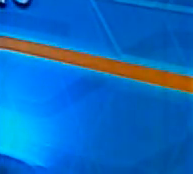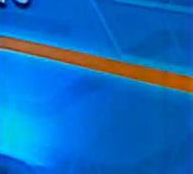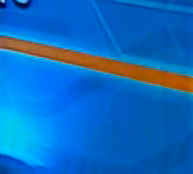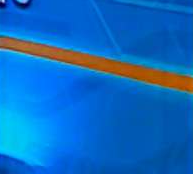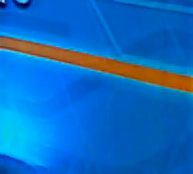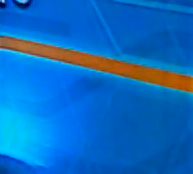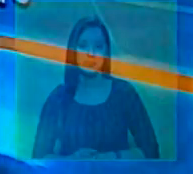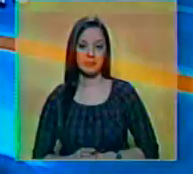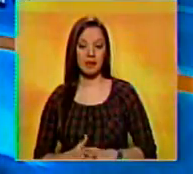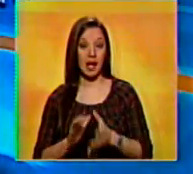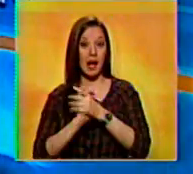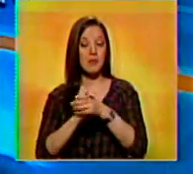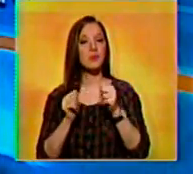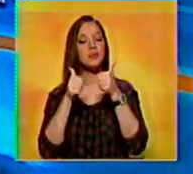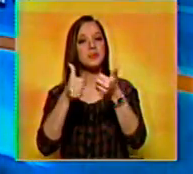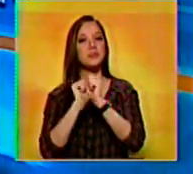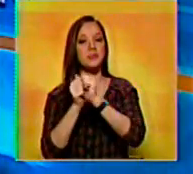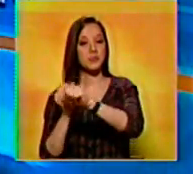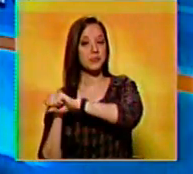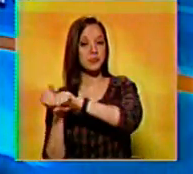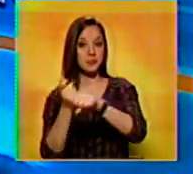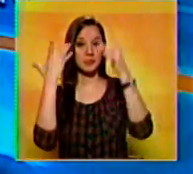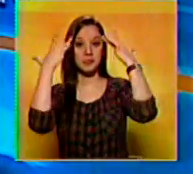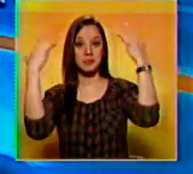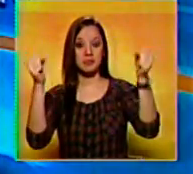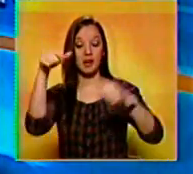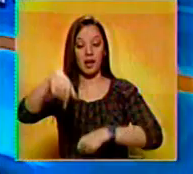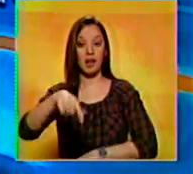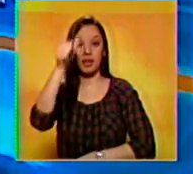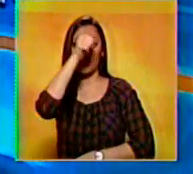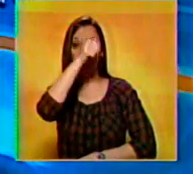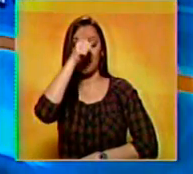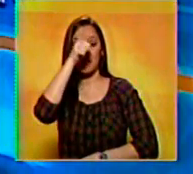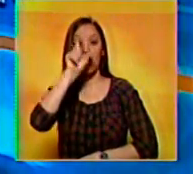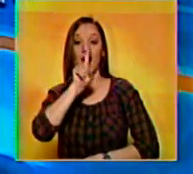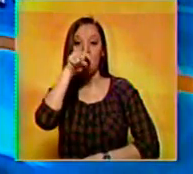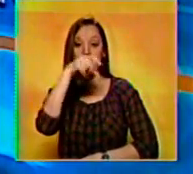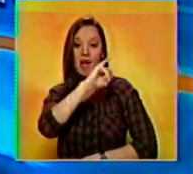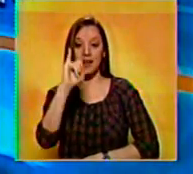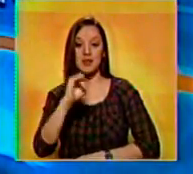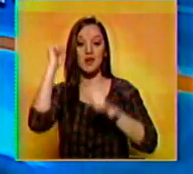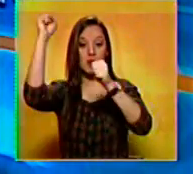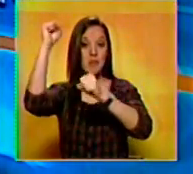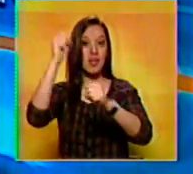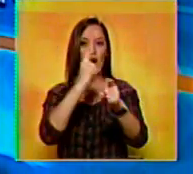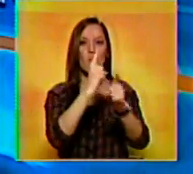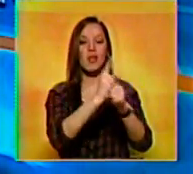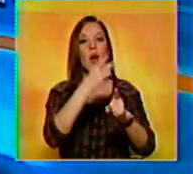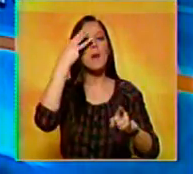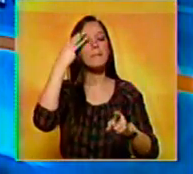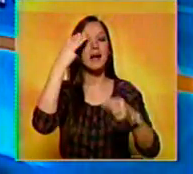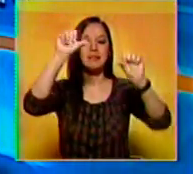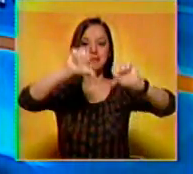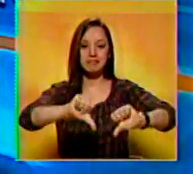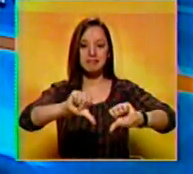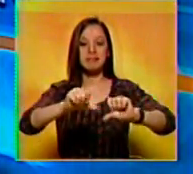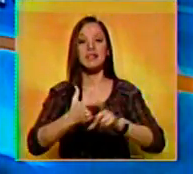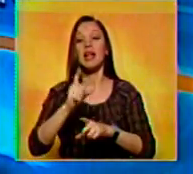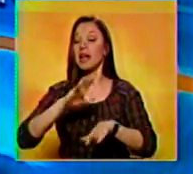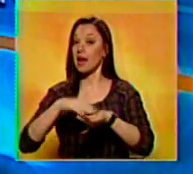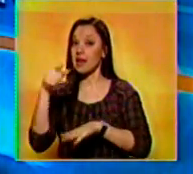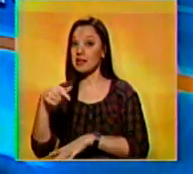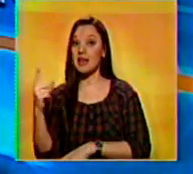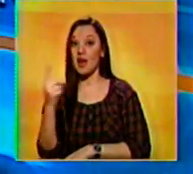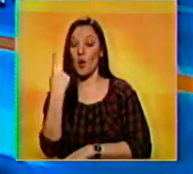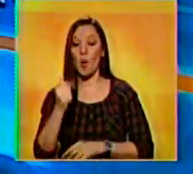Hola amigos, comenzamos los deportes con el béisbol profesional venezolano porque este domingo las Águilas del Zulia vencieron a los Navegantes del Magallanes para terminar invictas en la primera semana